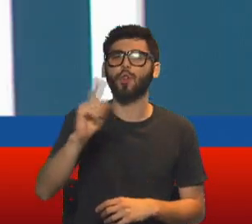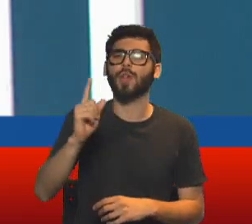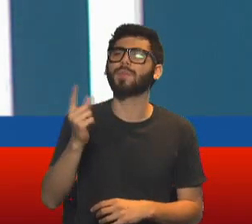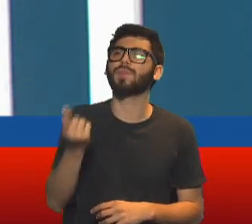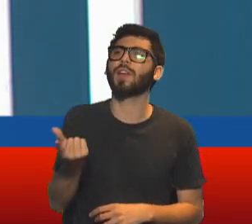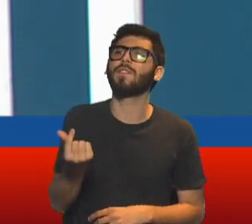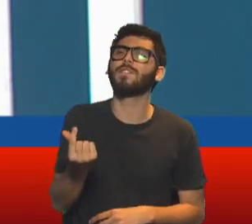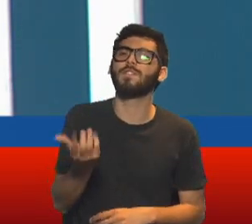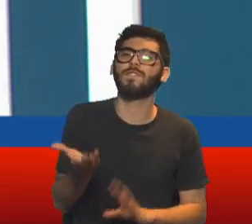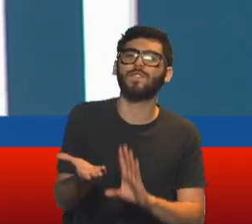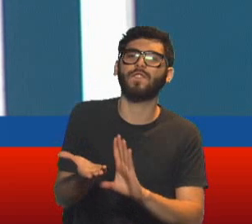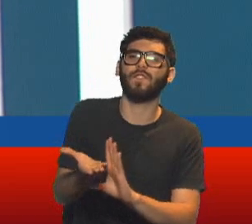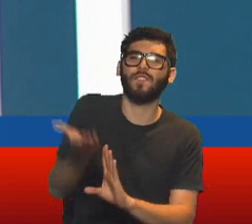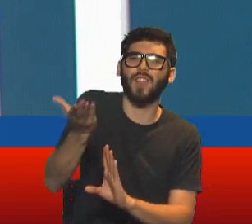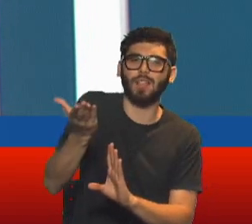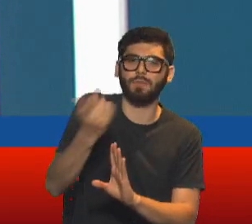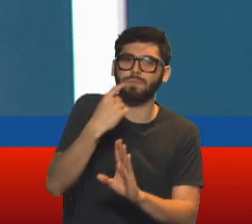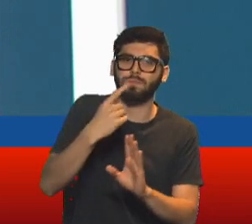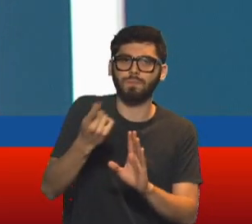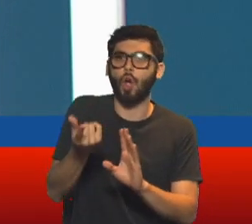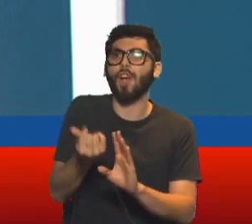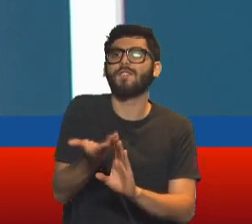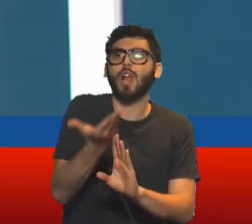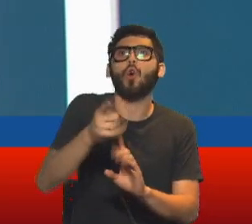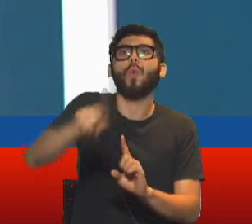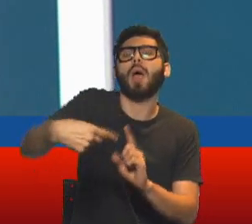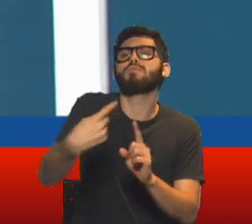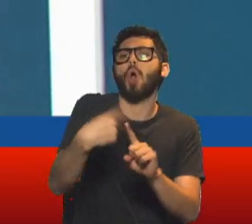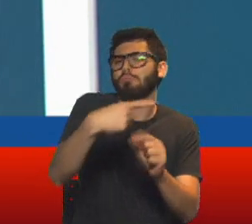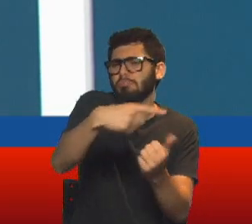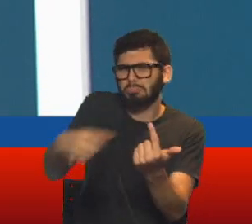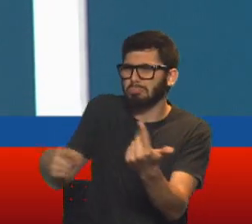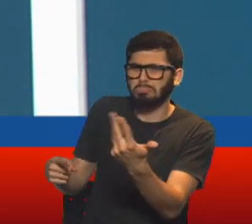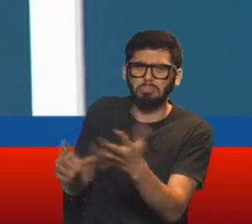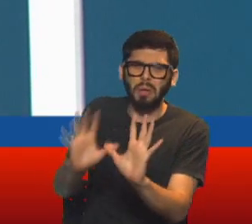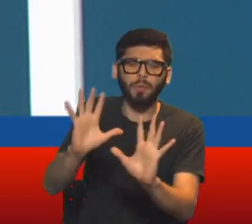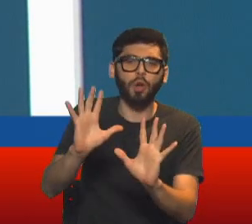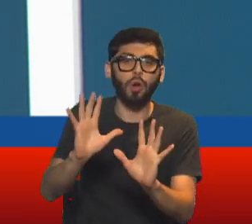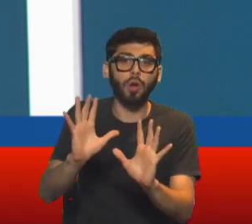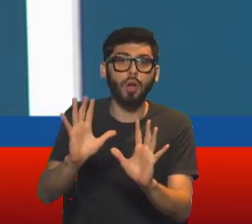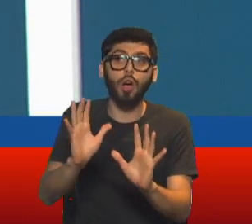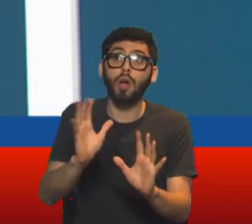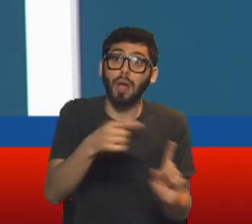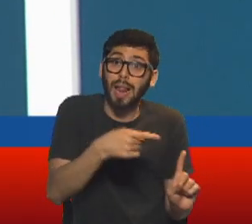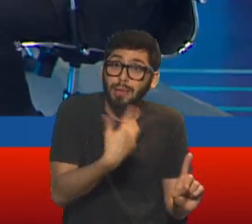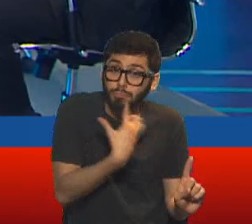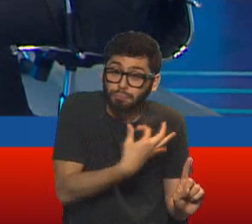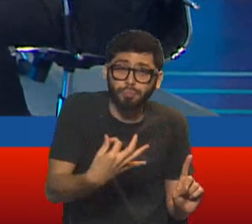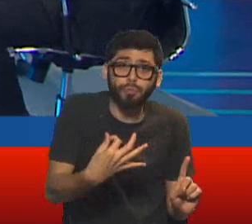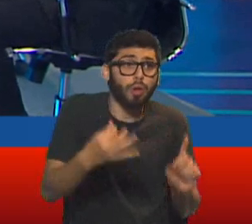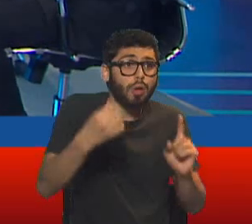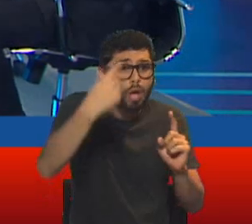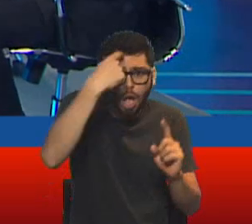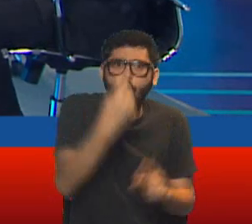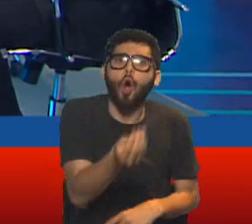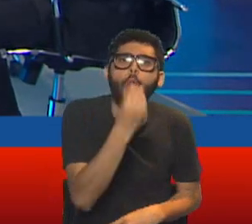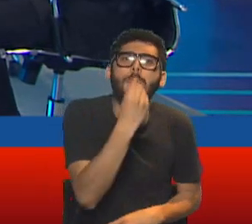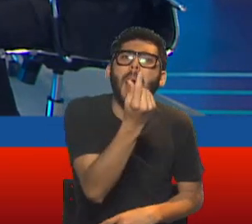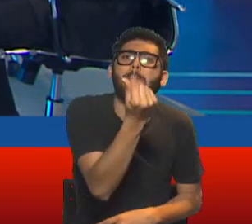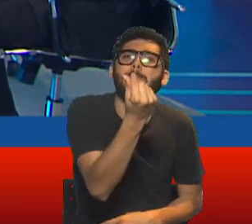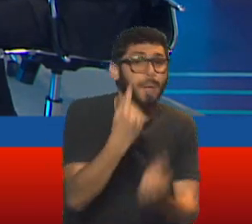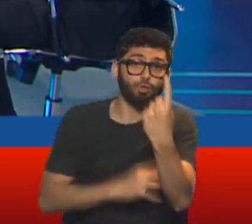Lo primero que decía que iba a eliminar el impuesto a la ganancia. ¿Qué eliminar? Todo lo contrario hicieron. Porque